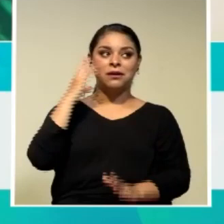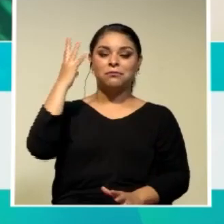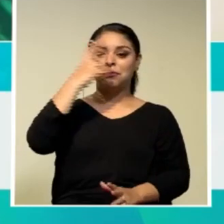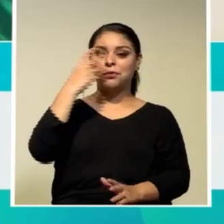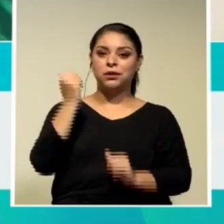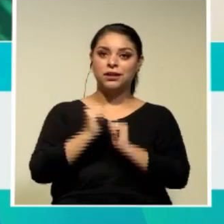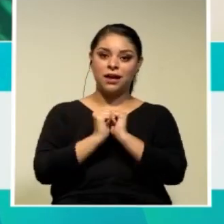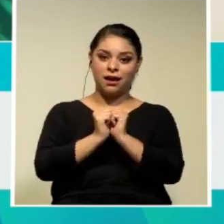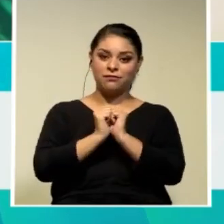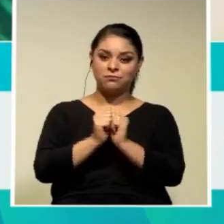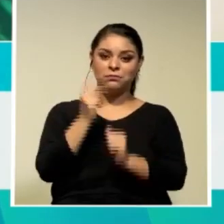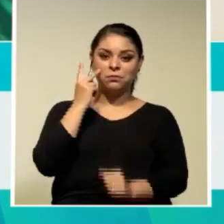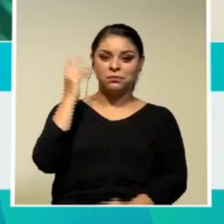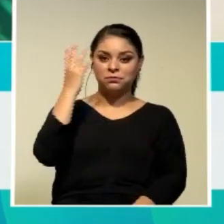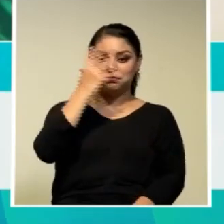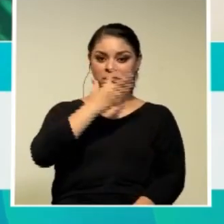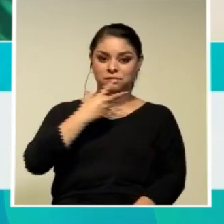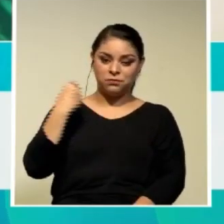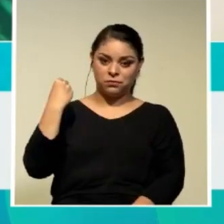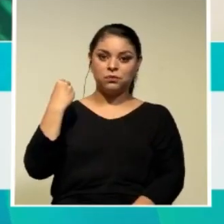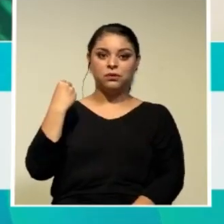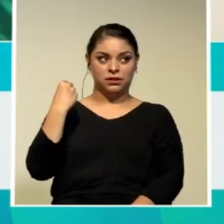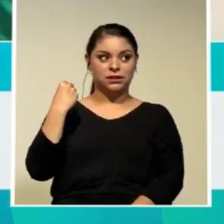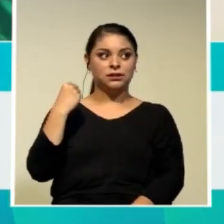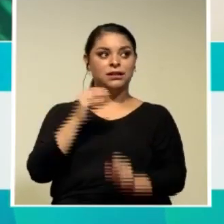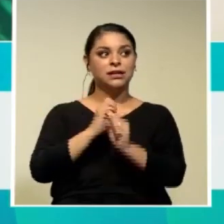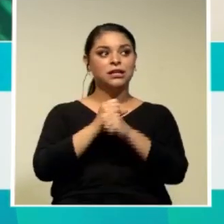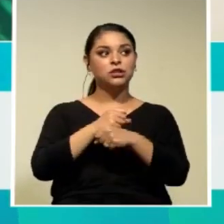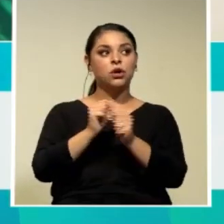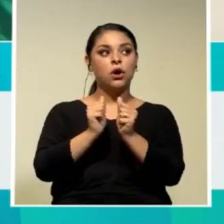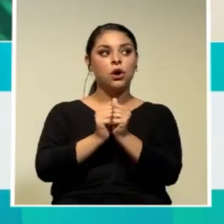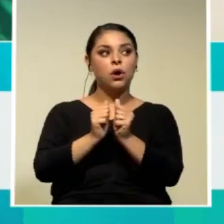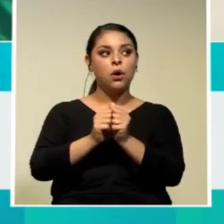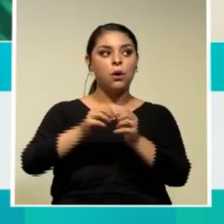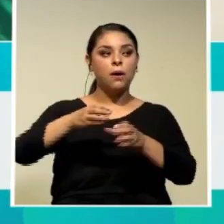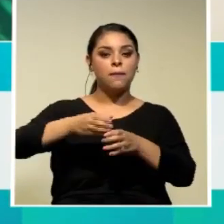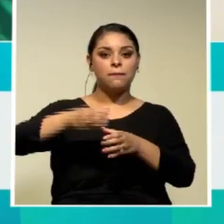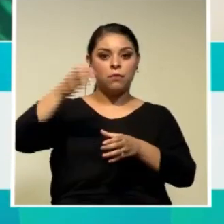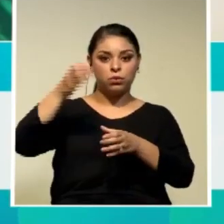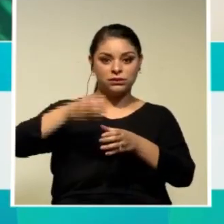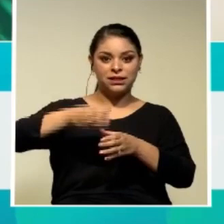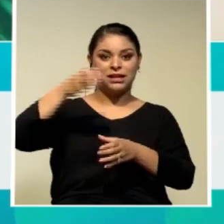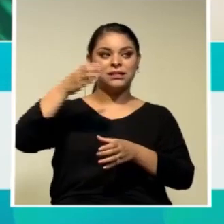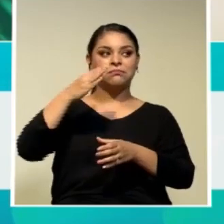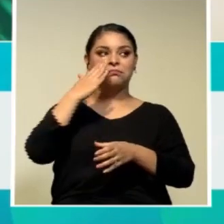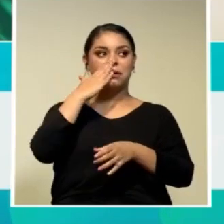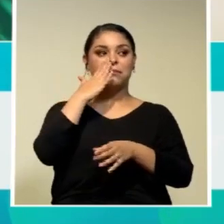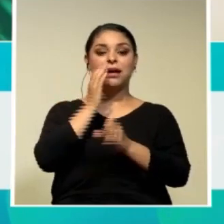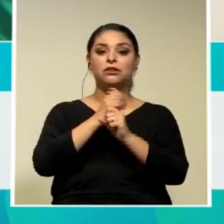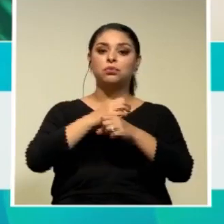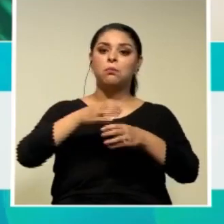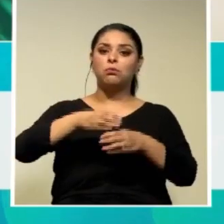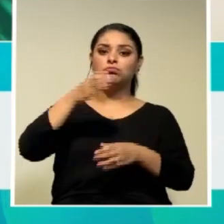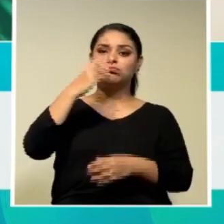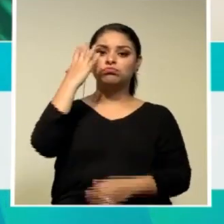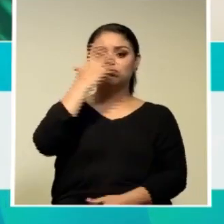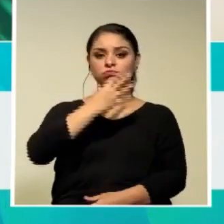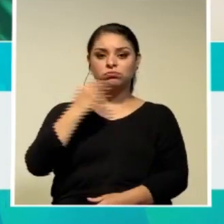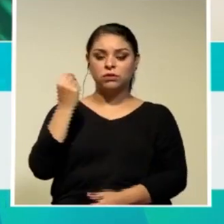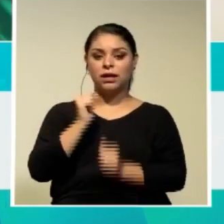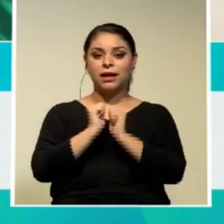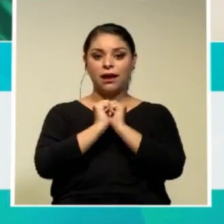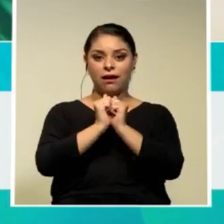¡Ay, qué lindo! Ese se lo hicieron con una botella, la mamá se lo hizo con una botella. ¡Bellísimo! Qué está ese